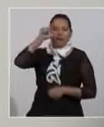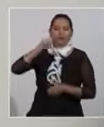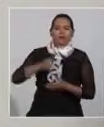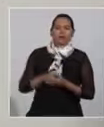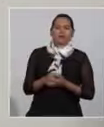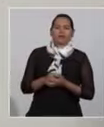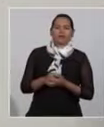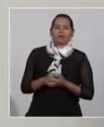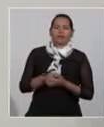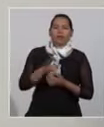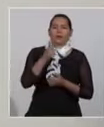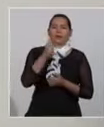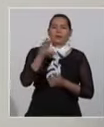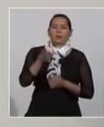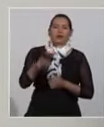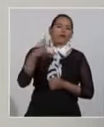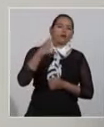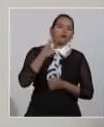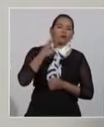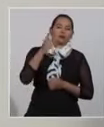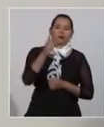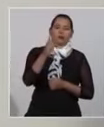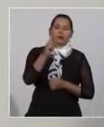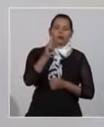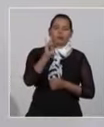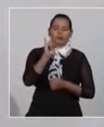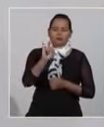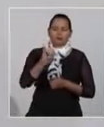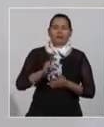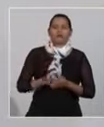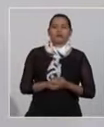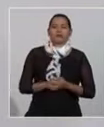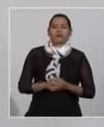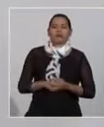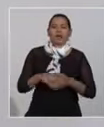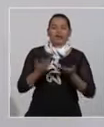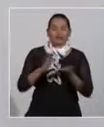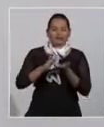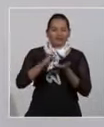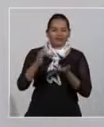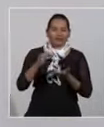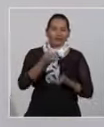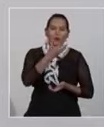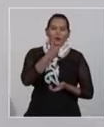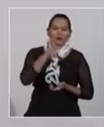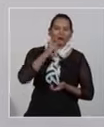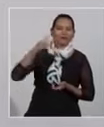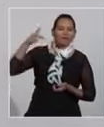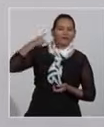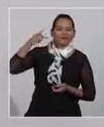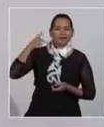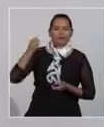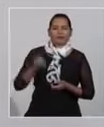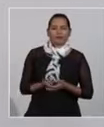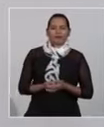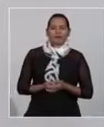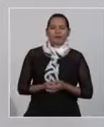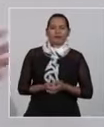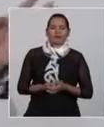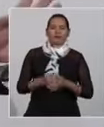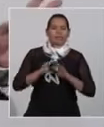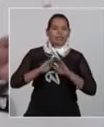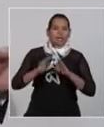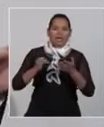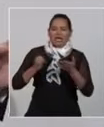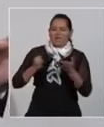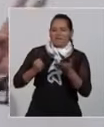Partido Revolucionario Institucional. Gracias. Estimadas poblanas y poblanos, llegó el momento de decidir nuestro futuro. Ya se